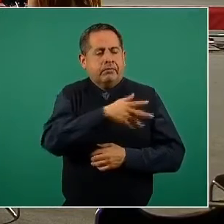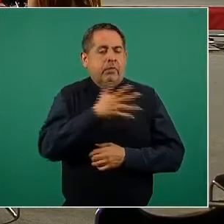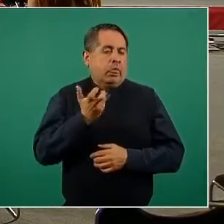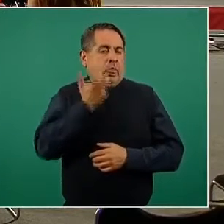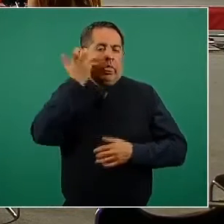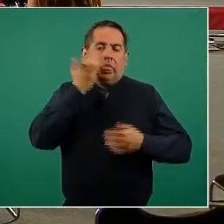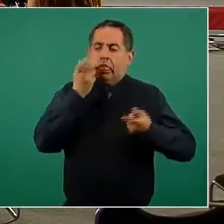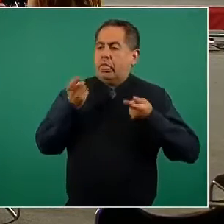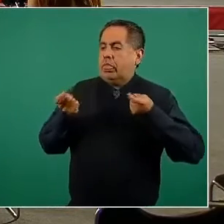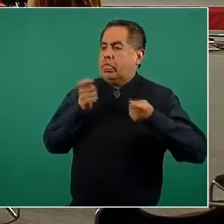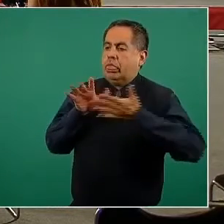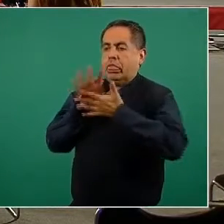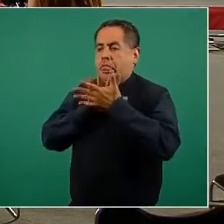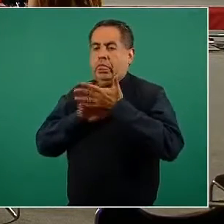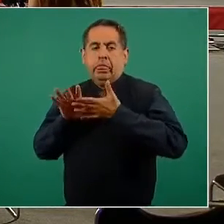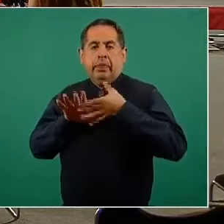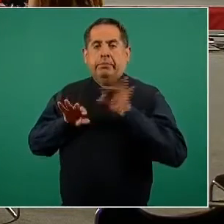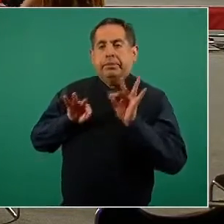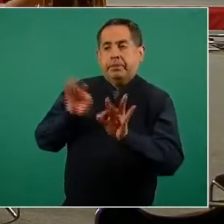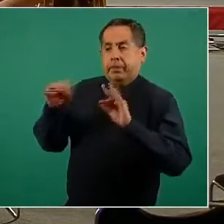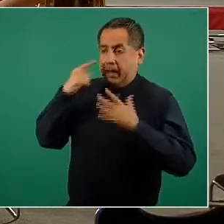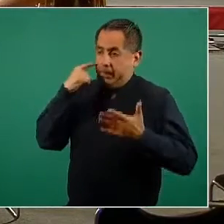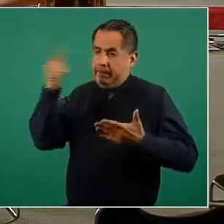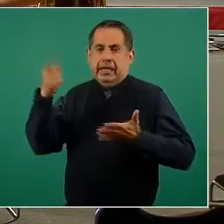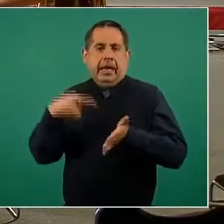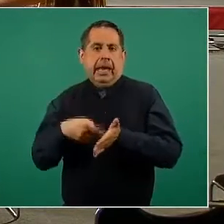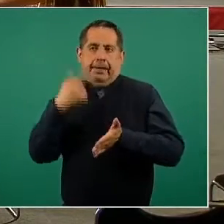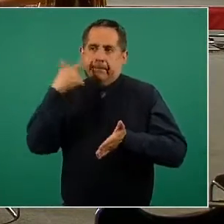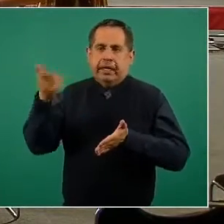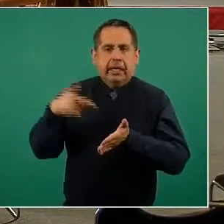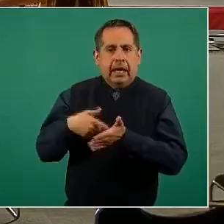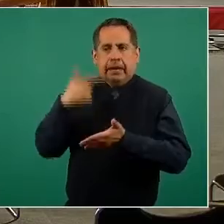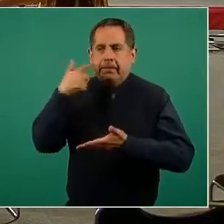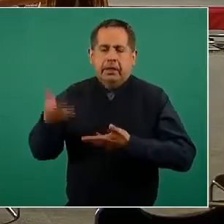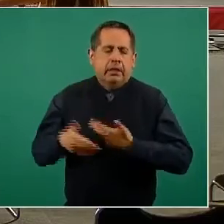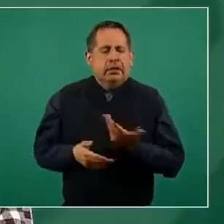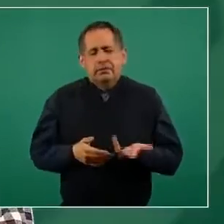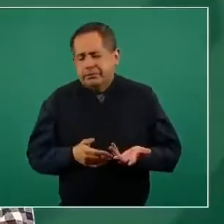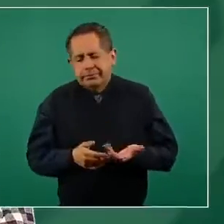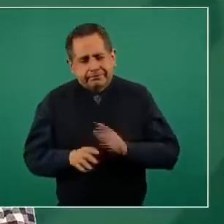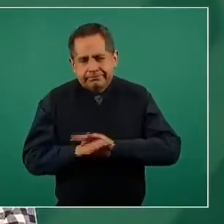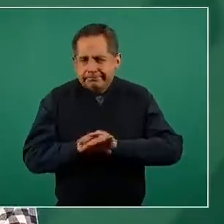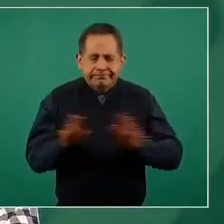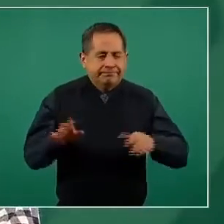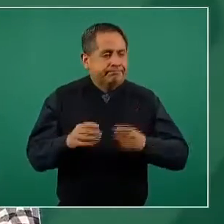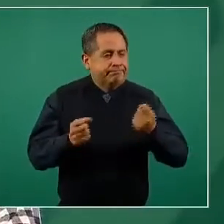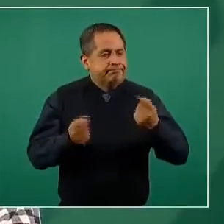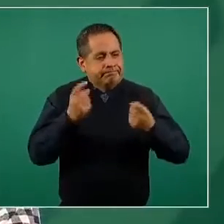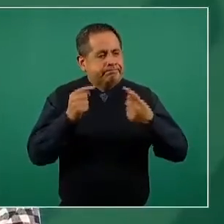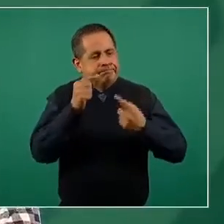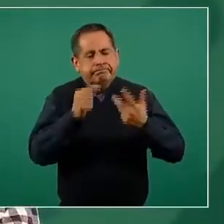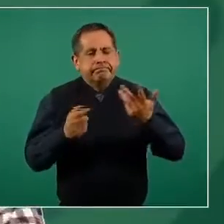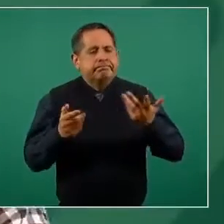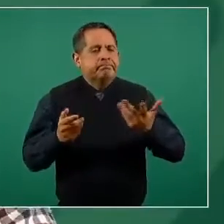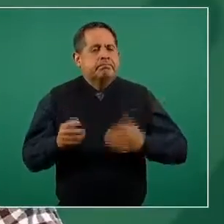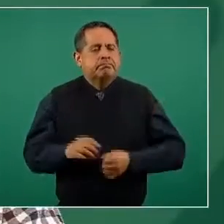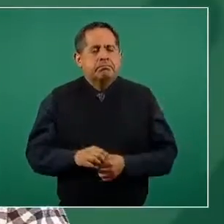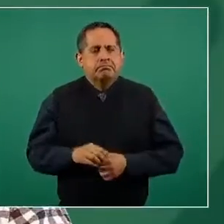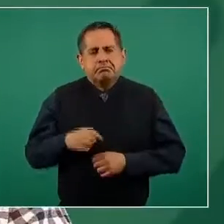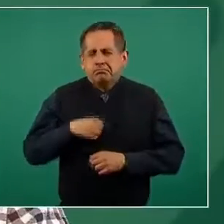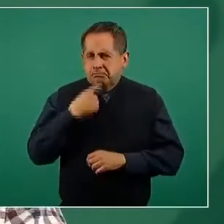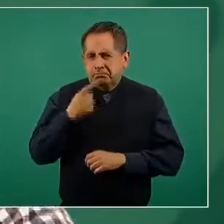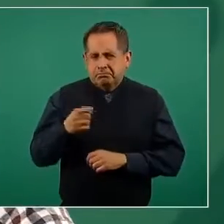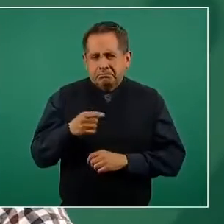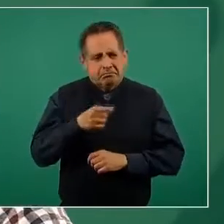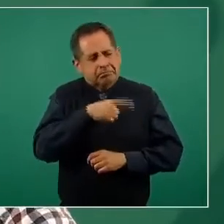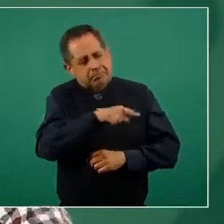manipulada por las distintas fuentes de opinión, en algunos casos, yo diría con